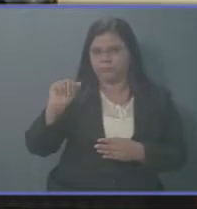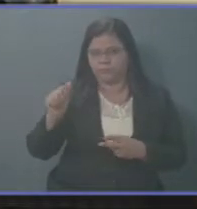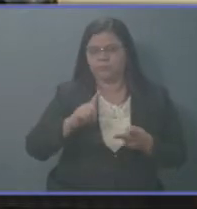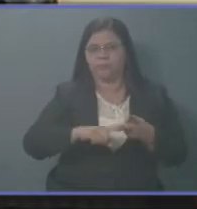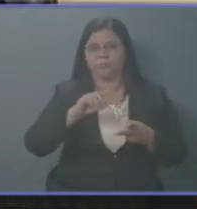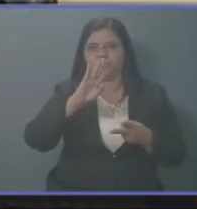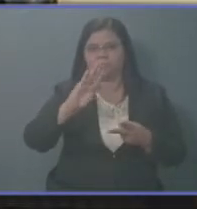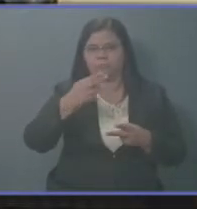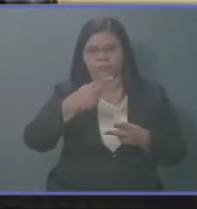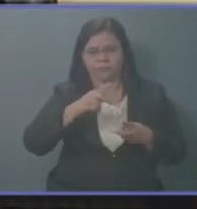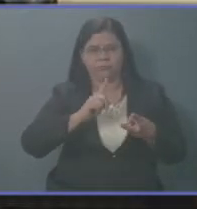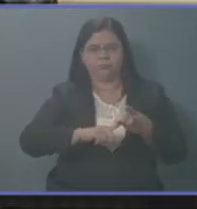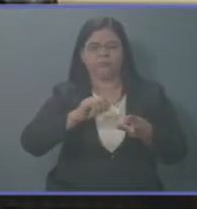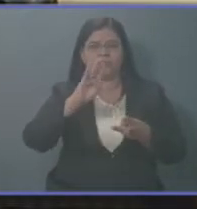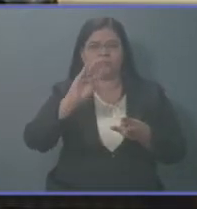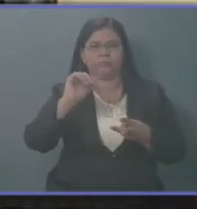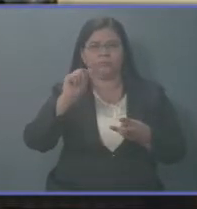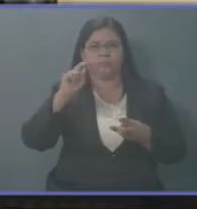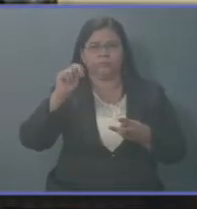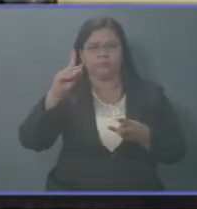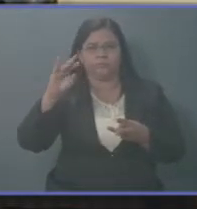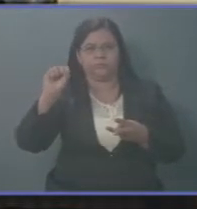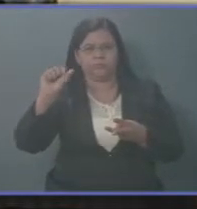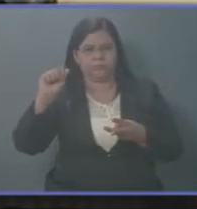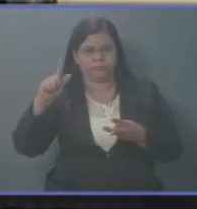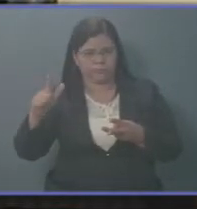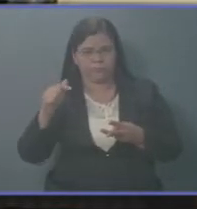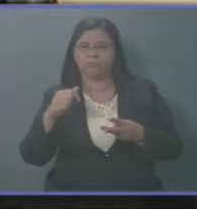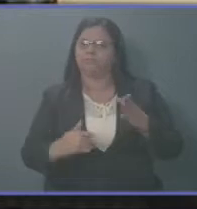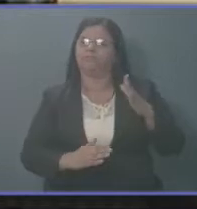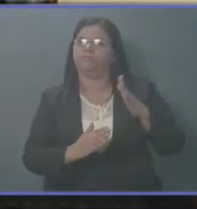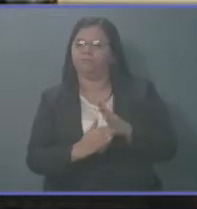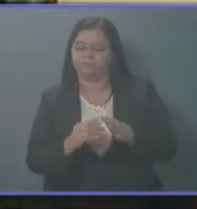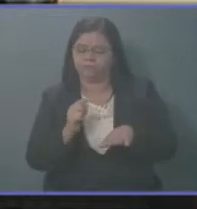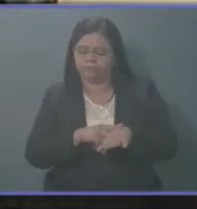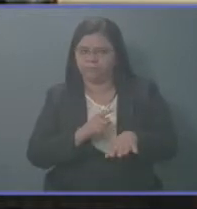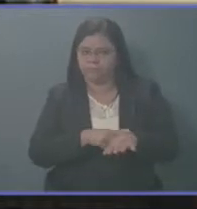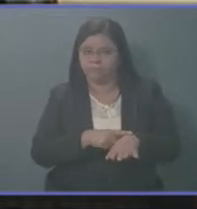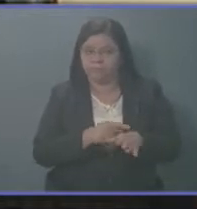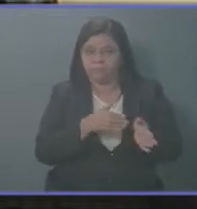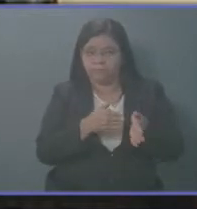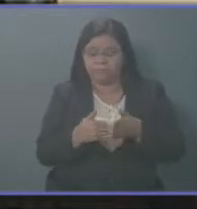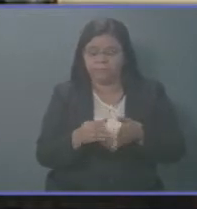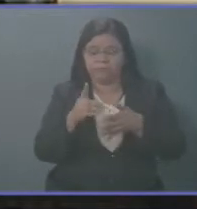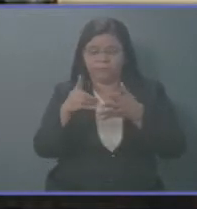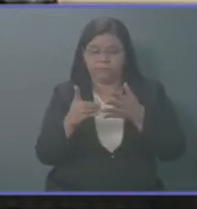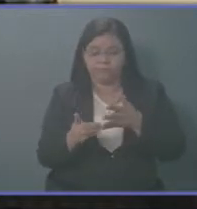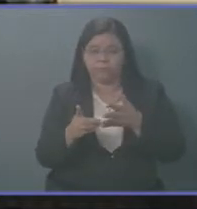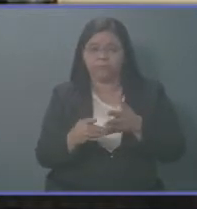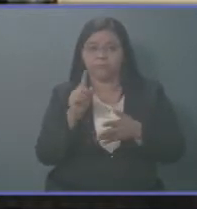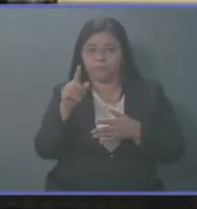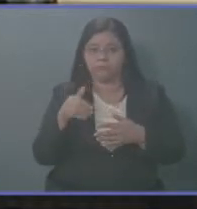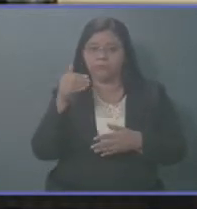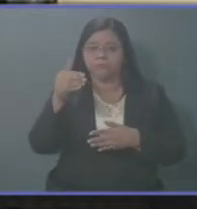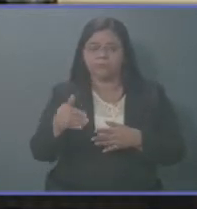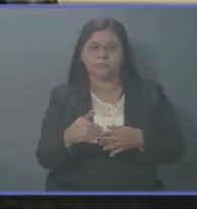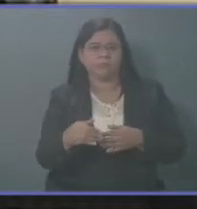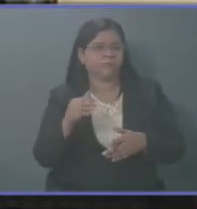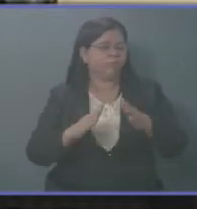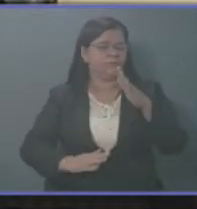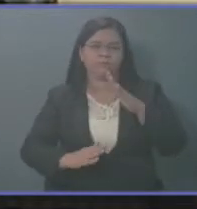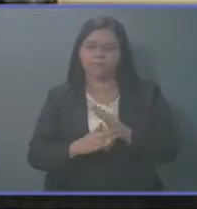y Banco de Desarrollo de El Salvador, en el cual se suspenden temporalmente, a partir de la vigencia del decreto por un año, los